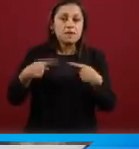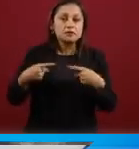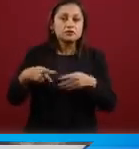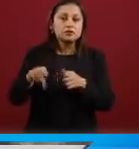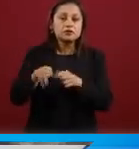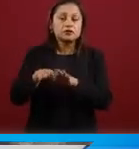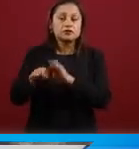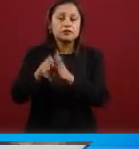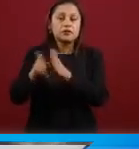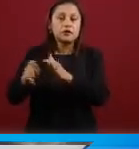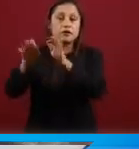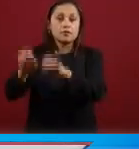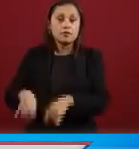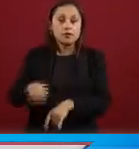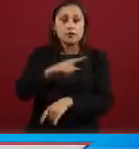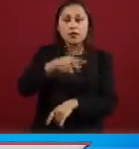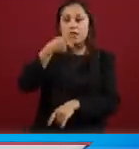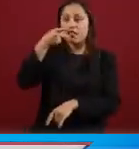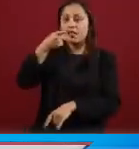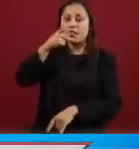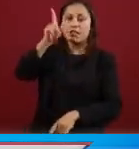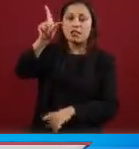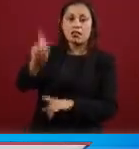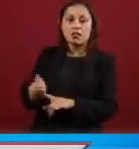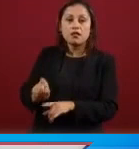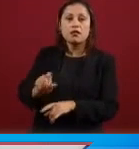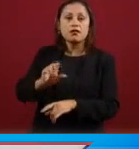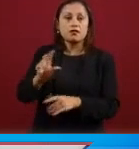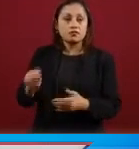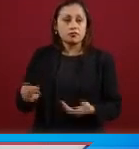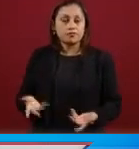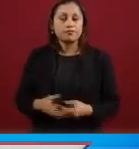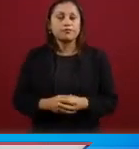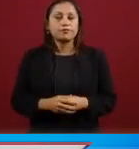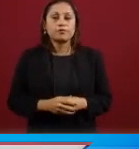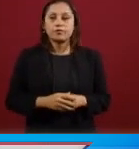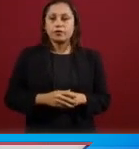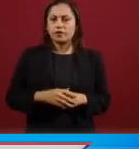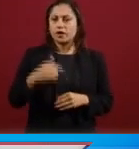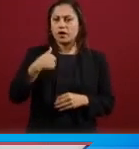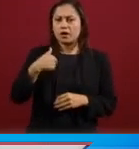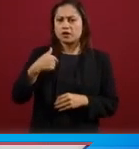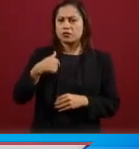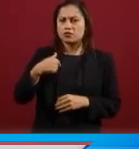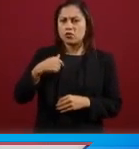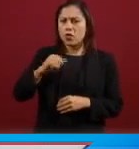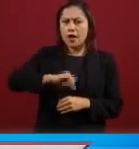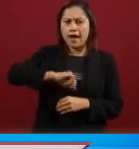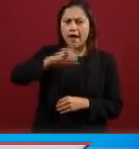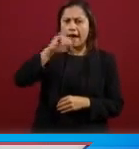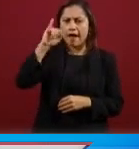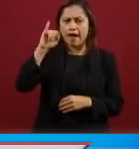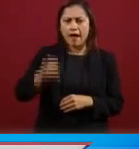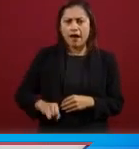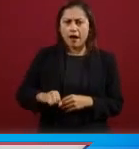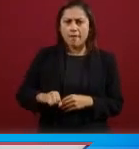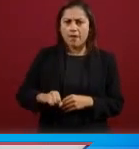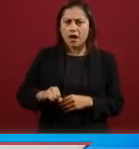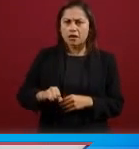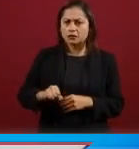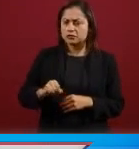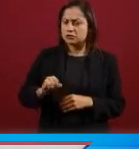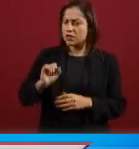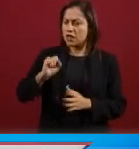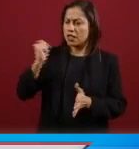Estigmatización de periodistas. Nunca he utilizado un lenguaje que estigmatice a los periodistas. El